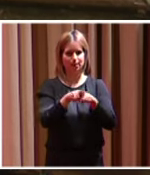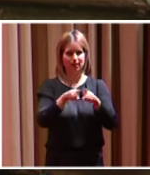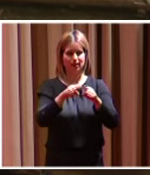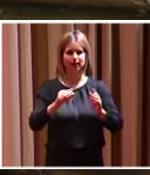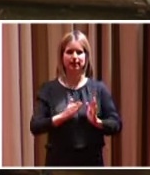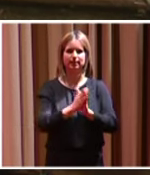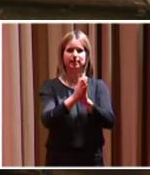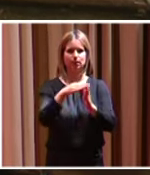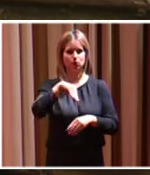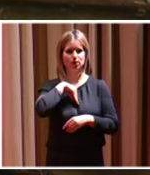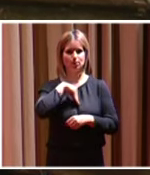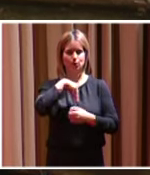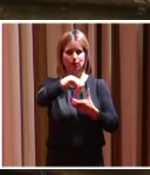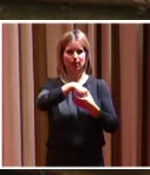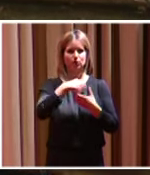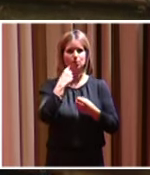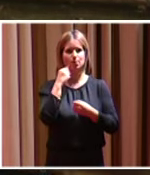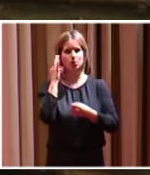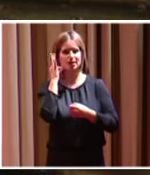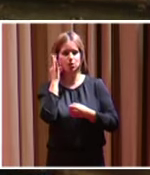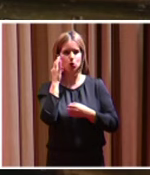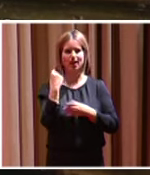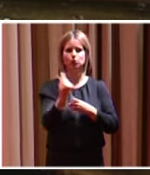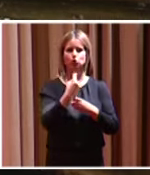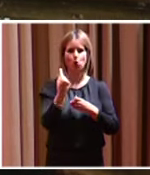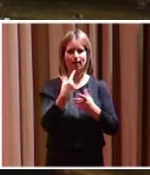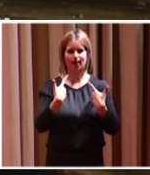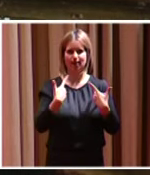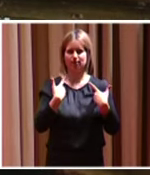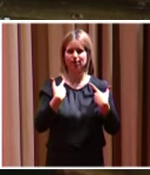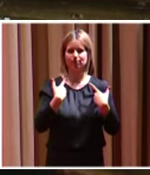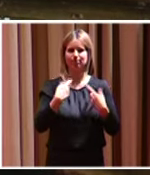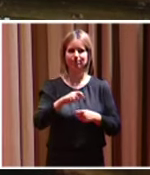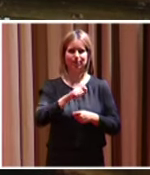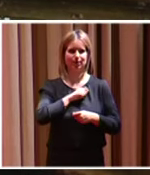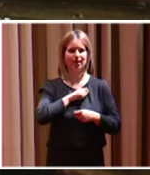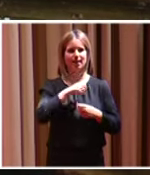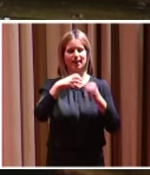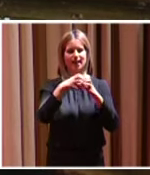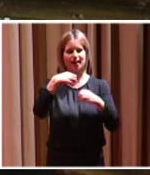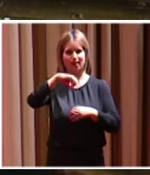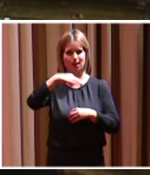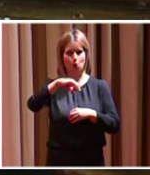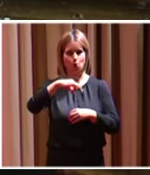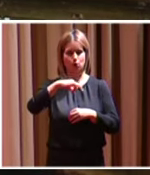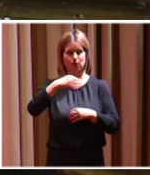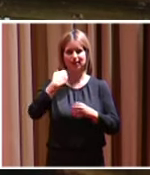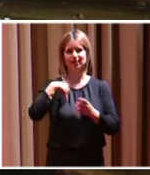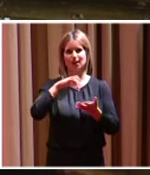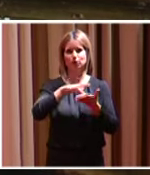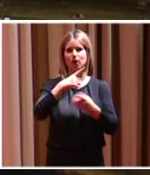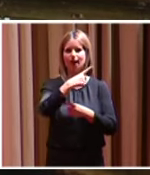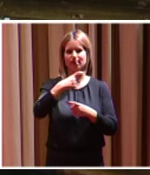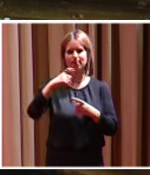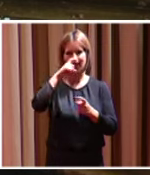del Santo Sepulcro y Nuestra Señora de la Soledad en el Calvario por la concesión de la Granada de Oro en el centenario